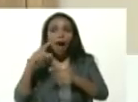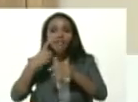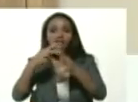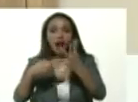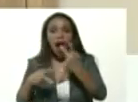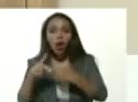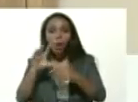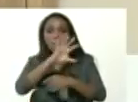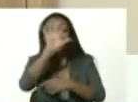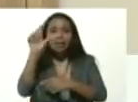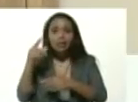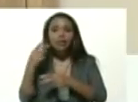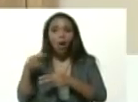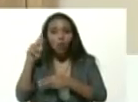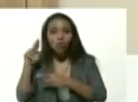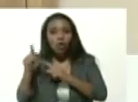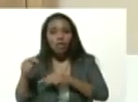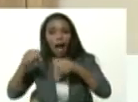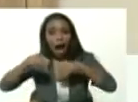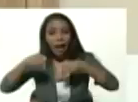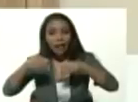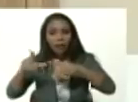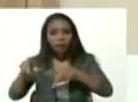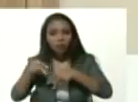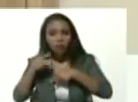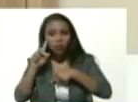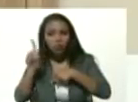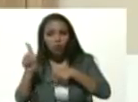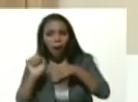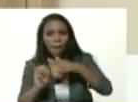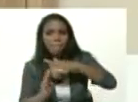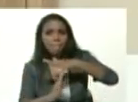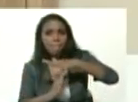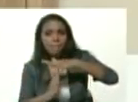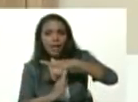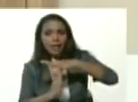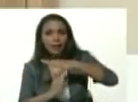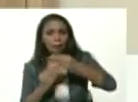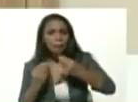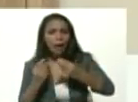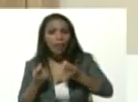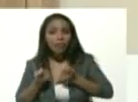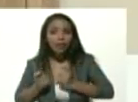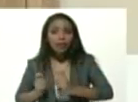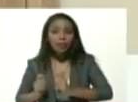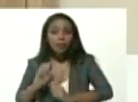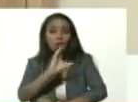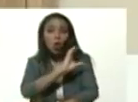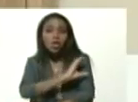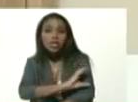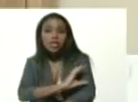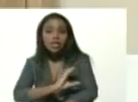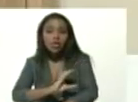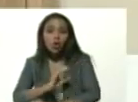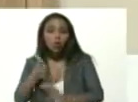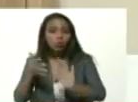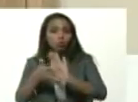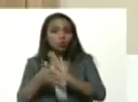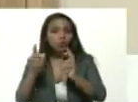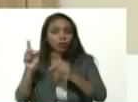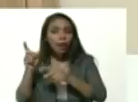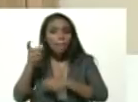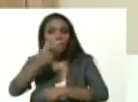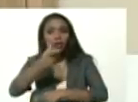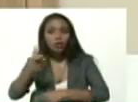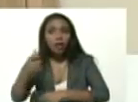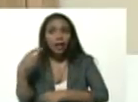está tomando como una base para el tratamiento clínico de personas